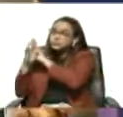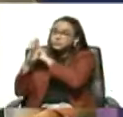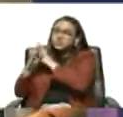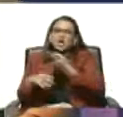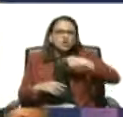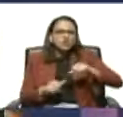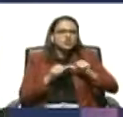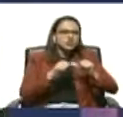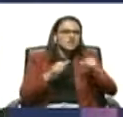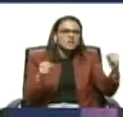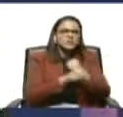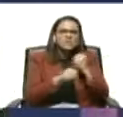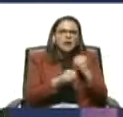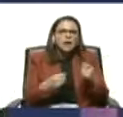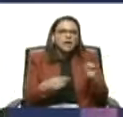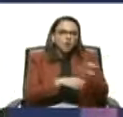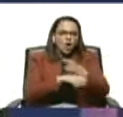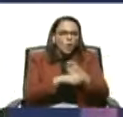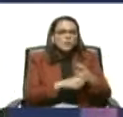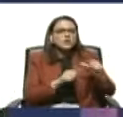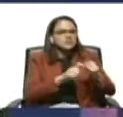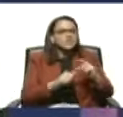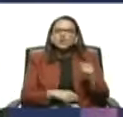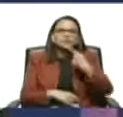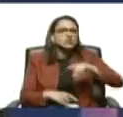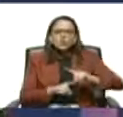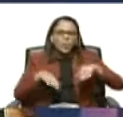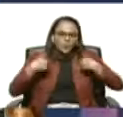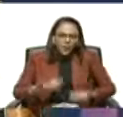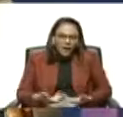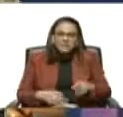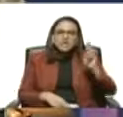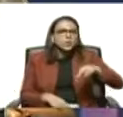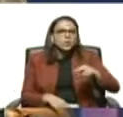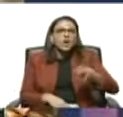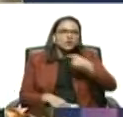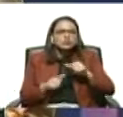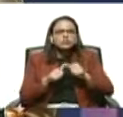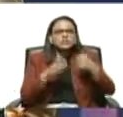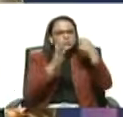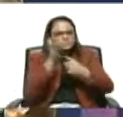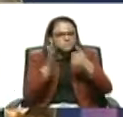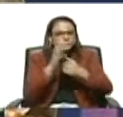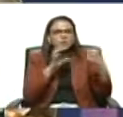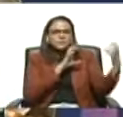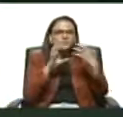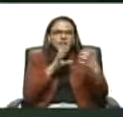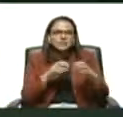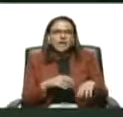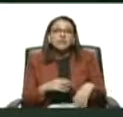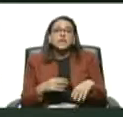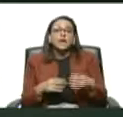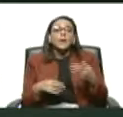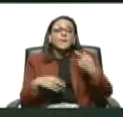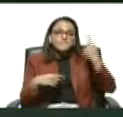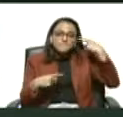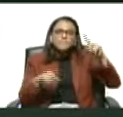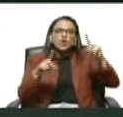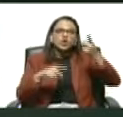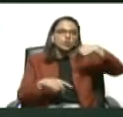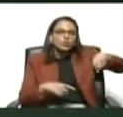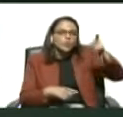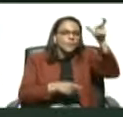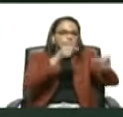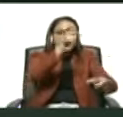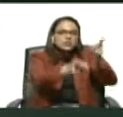pie diciéndole al mundo, no nos vamos a rendir jamás ni nunca, y nosotros seguiremos dando la batalla por un ser humano, por